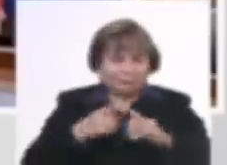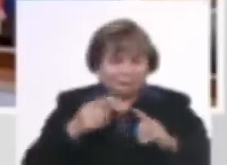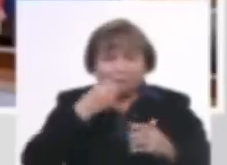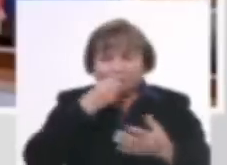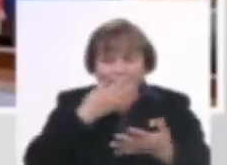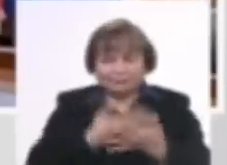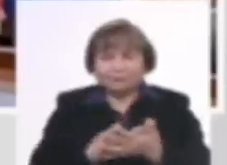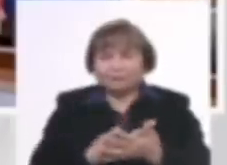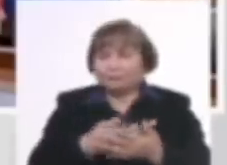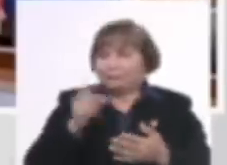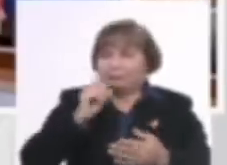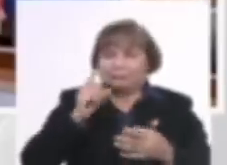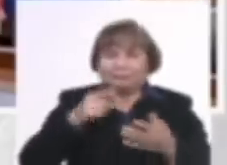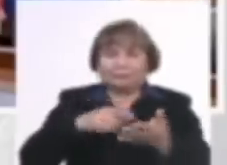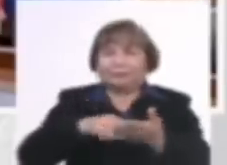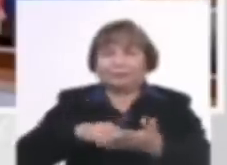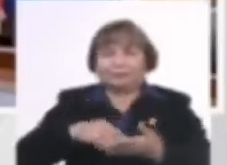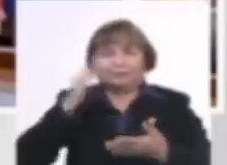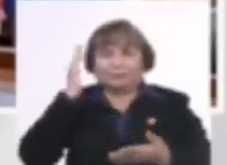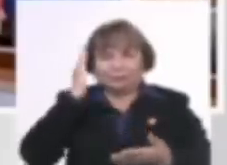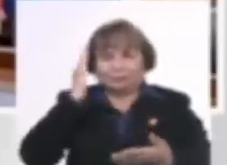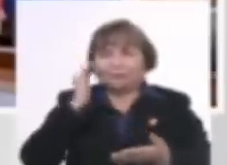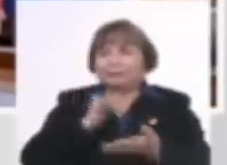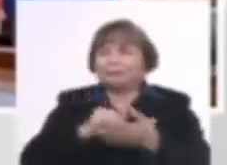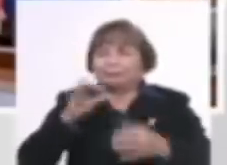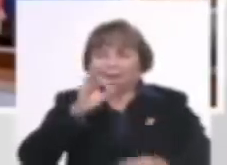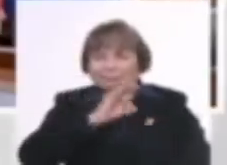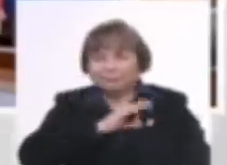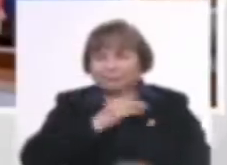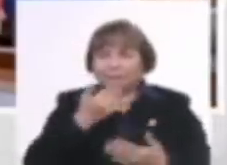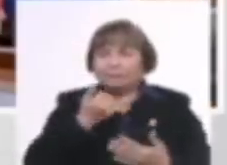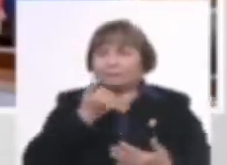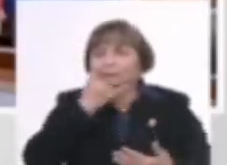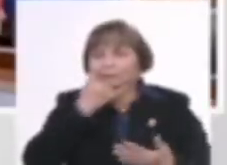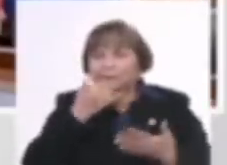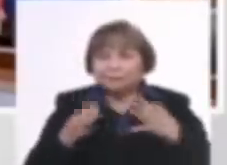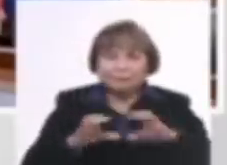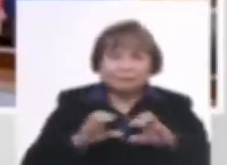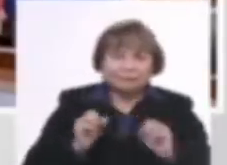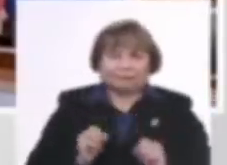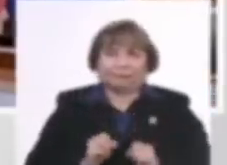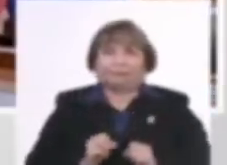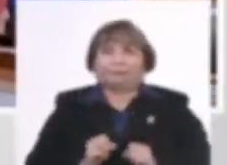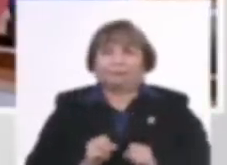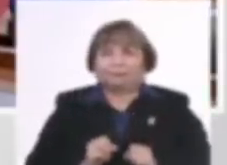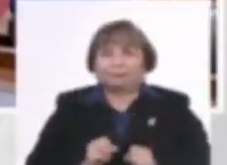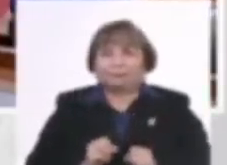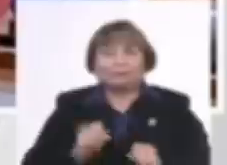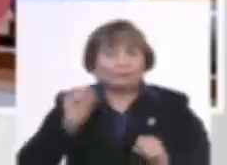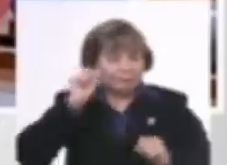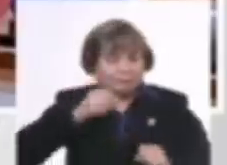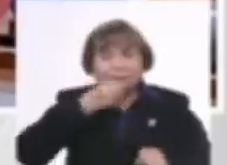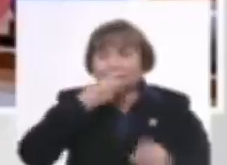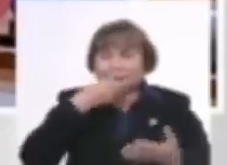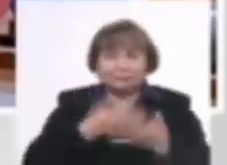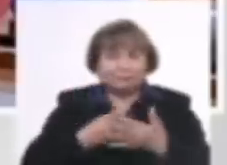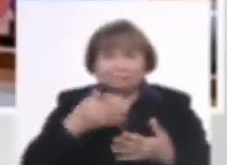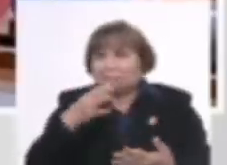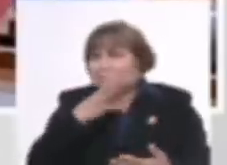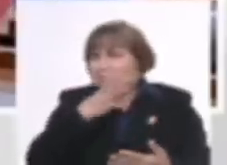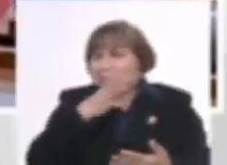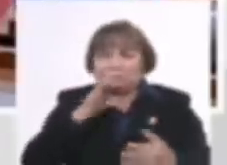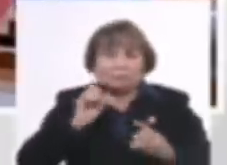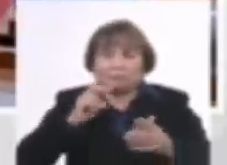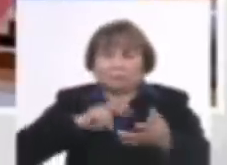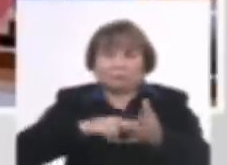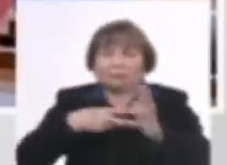eso evidentemente, presidente, no nos exime de saber y reconocer lo que nosotros hacemos. O sea, si bien podemos desconocer algo,